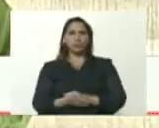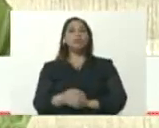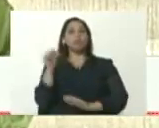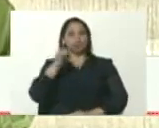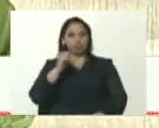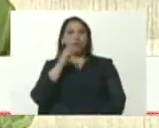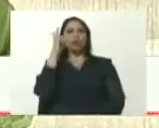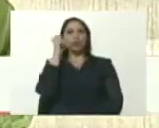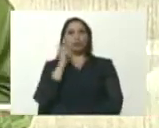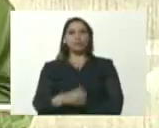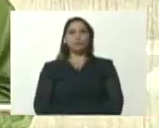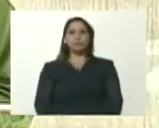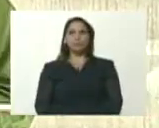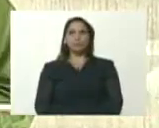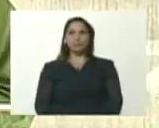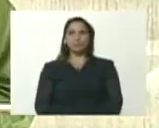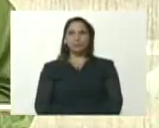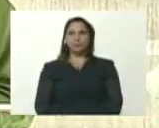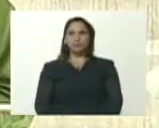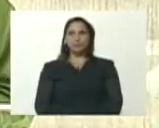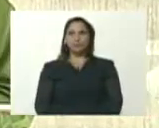escucho.